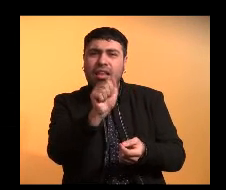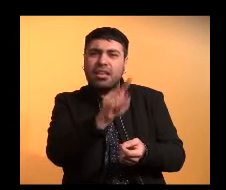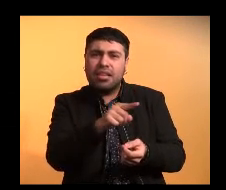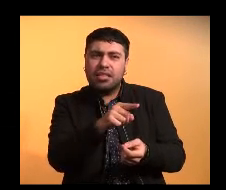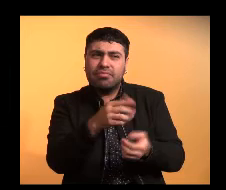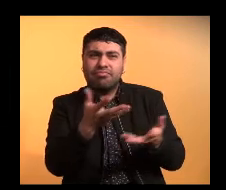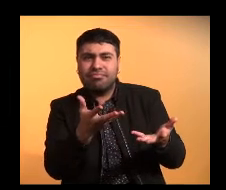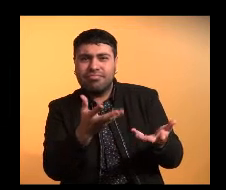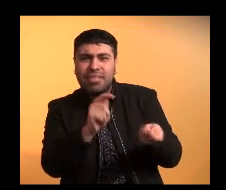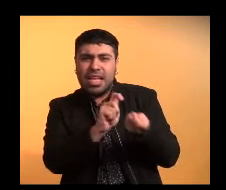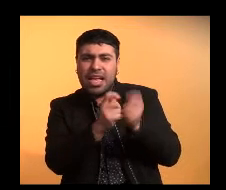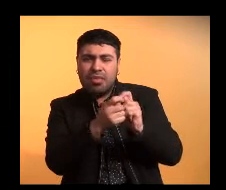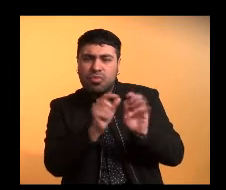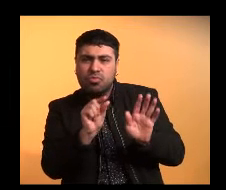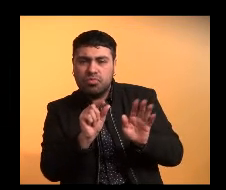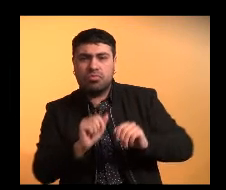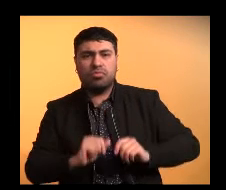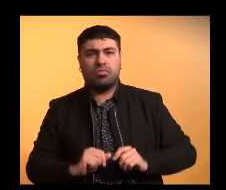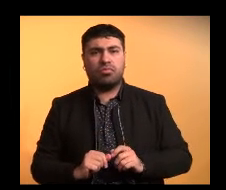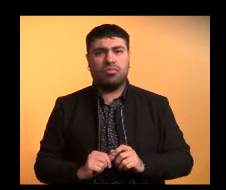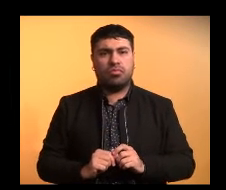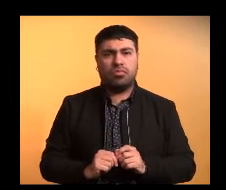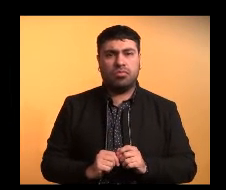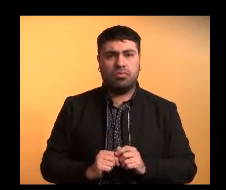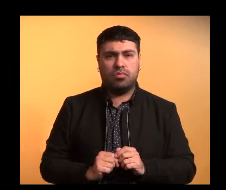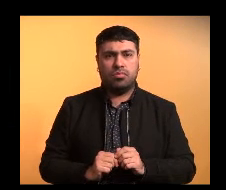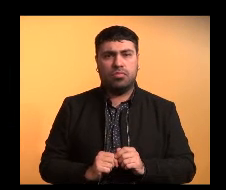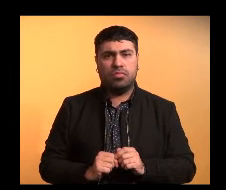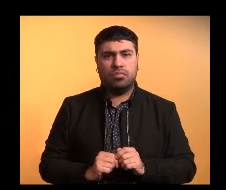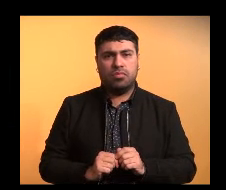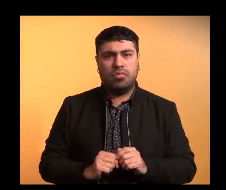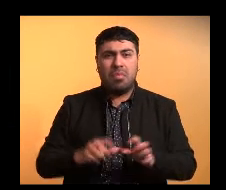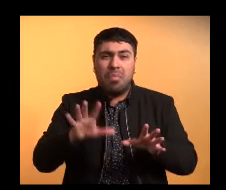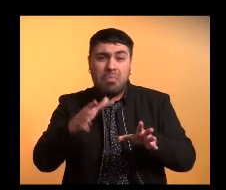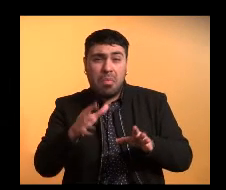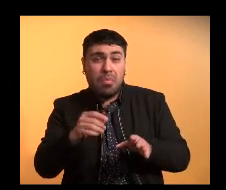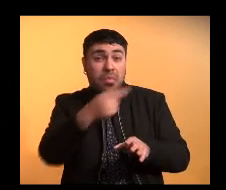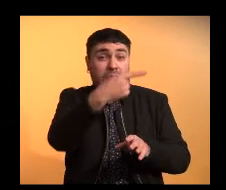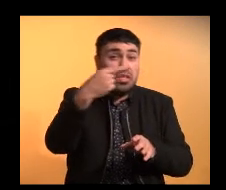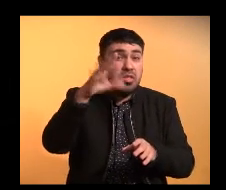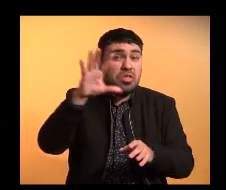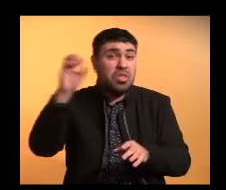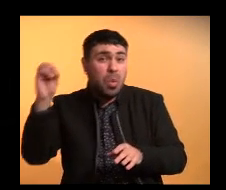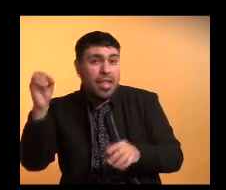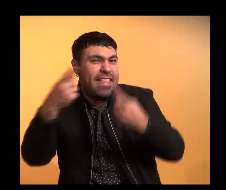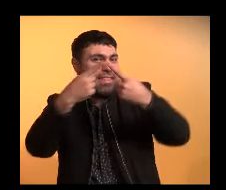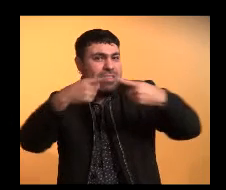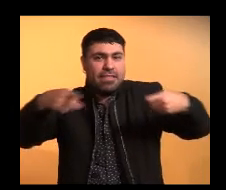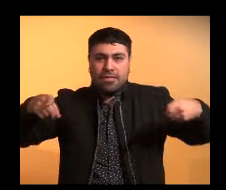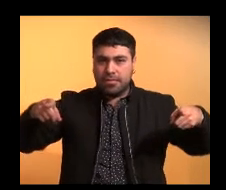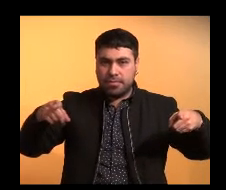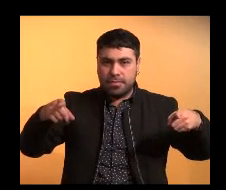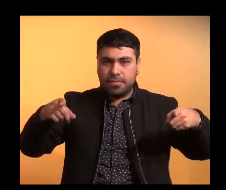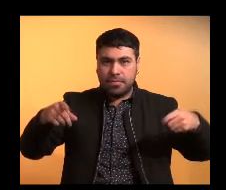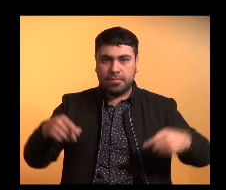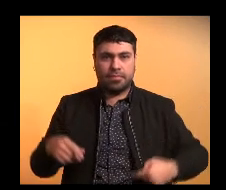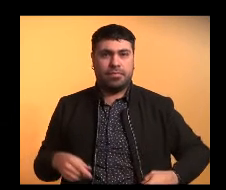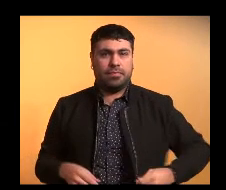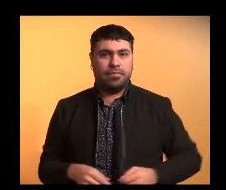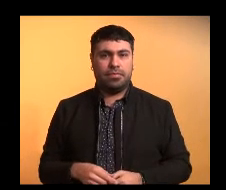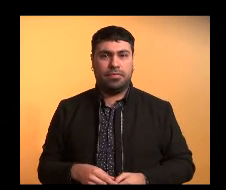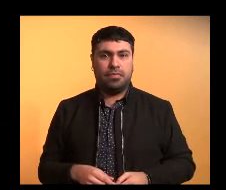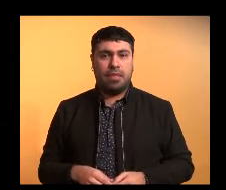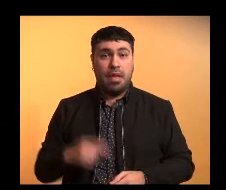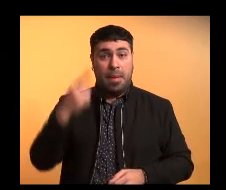Antártica, y el número que sabemos hoy día reportado es de cerca de 150 especies, donde si las separamos en los